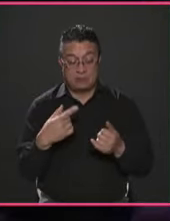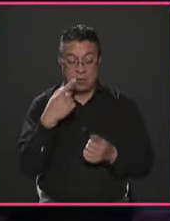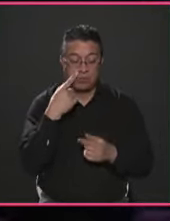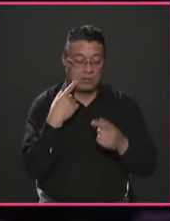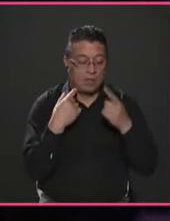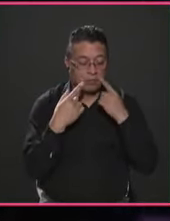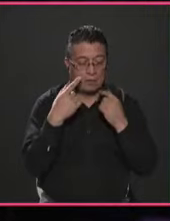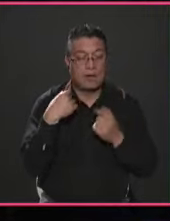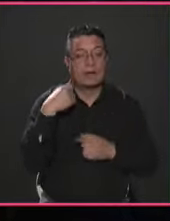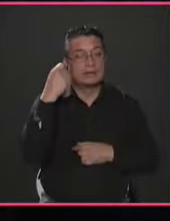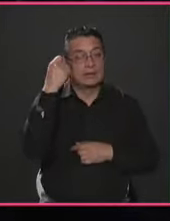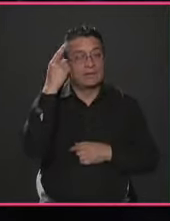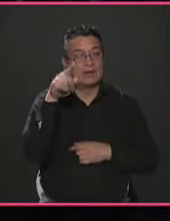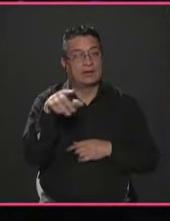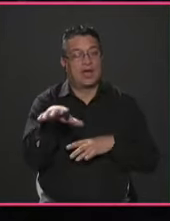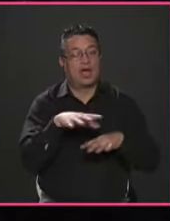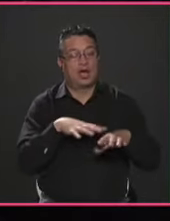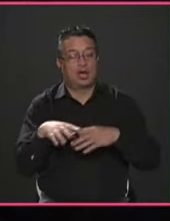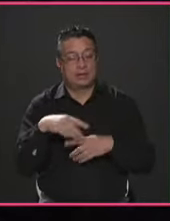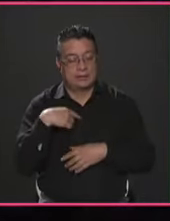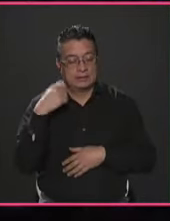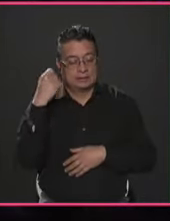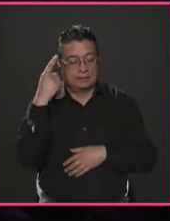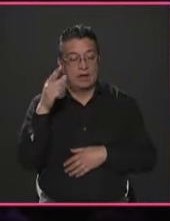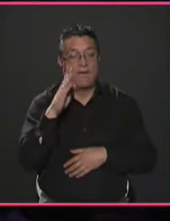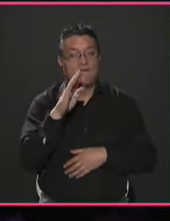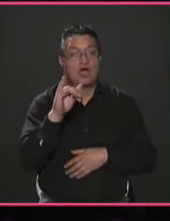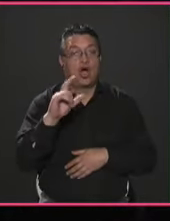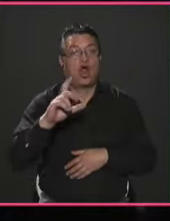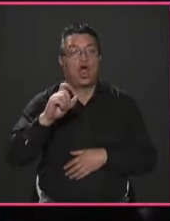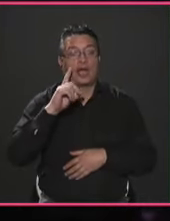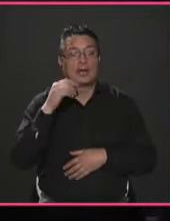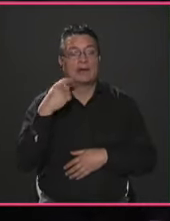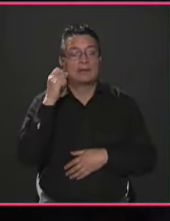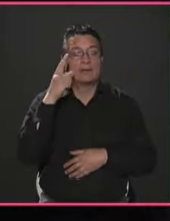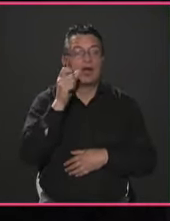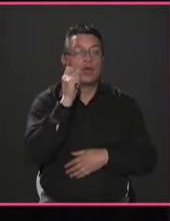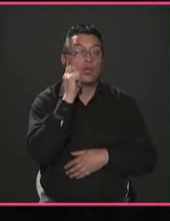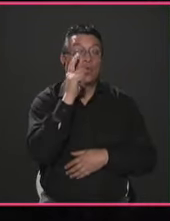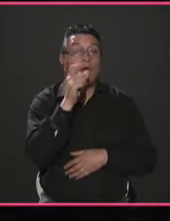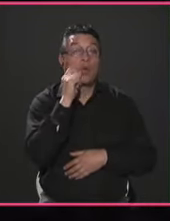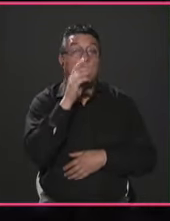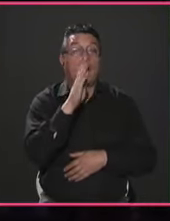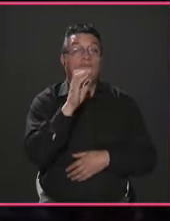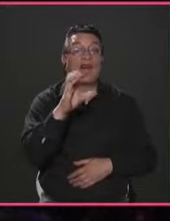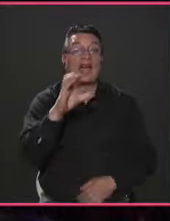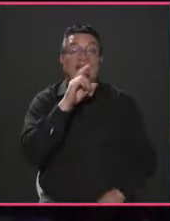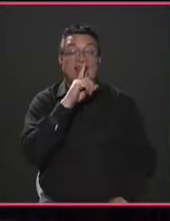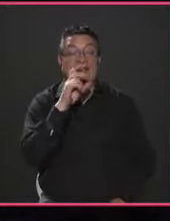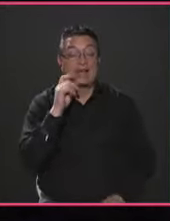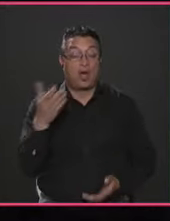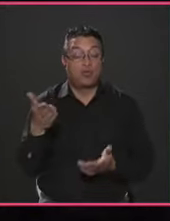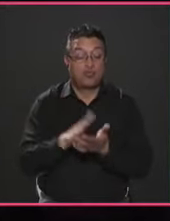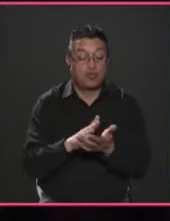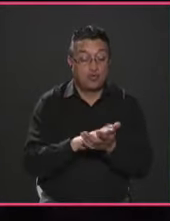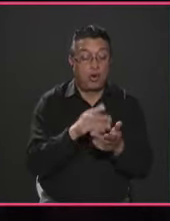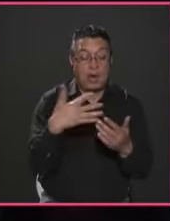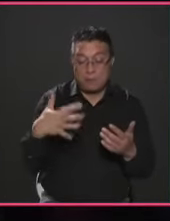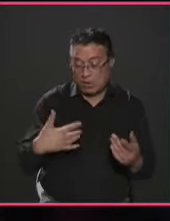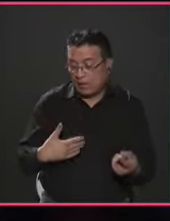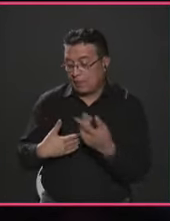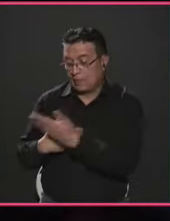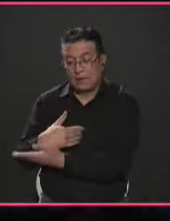para saber estas cosas que necesitamos saber con la biología para saber qué bacterias estamos matando que son importantes para la